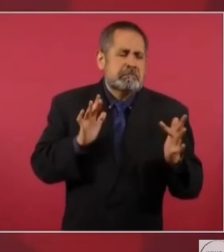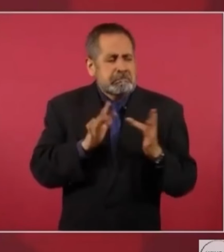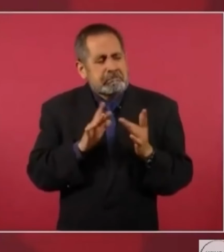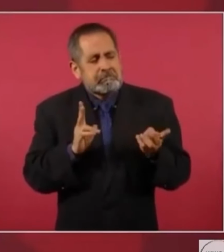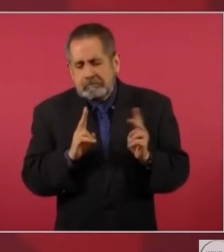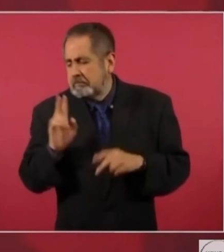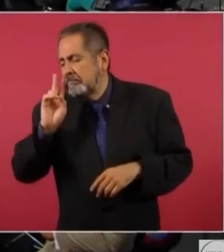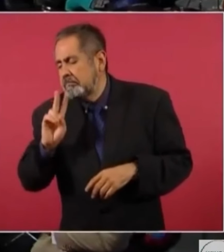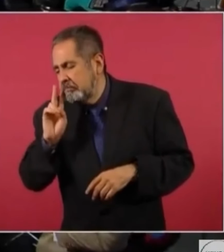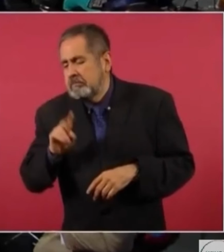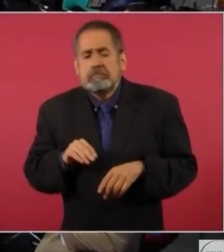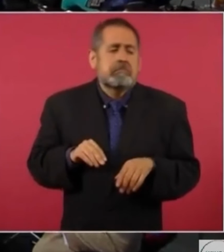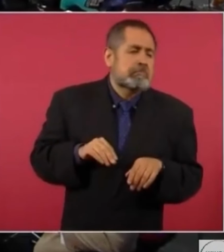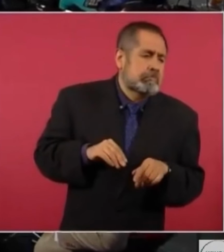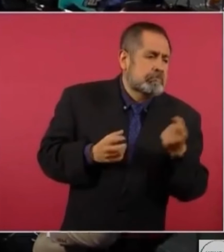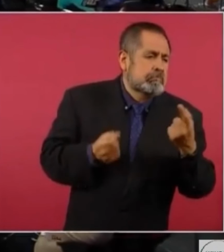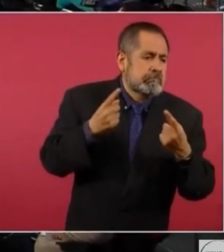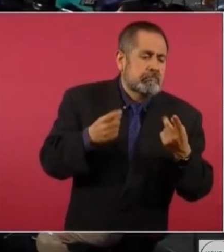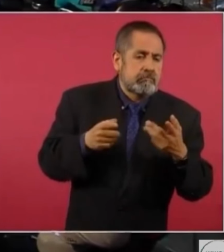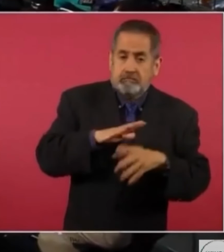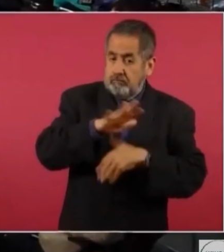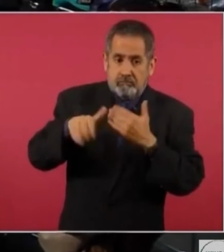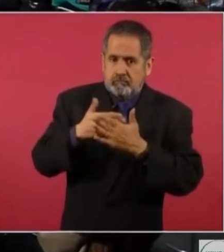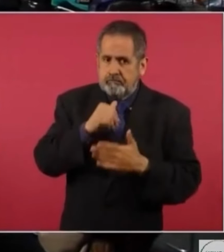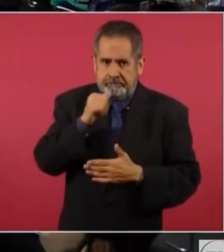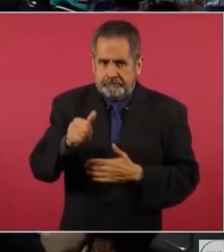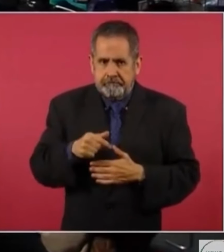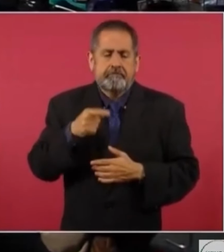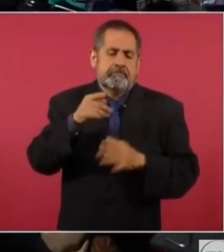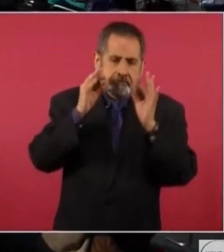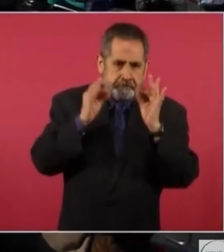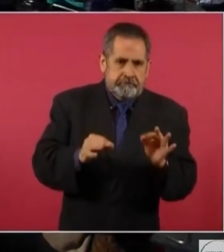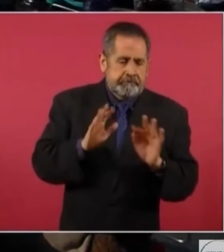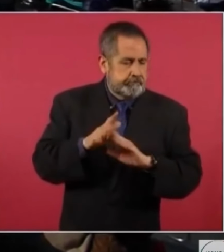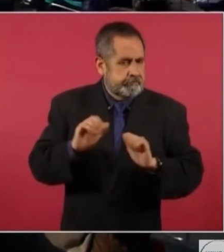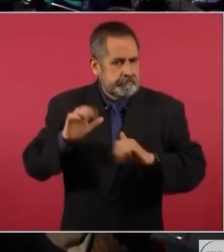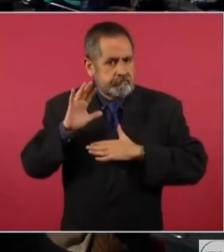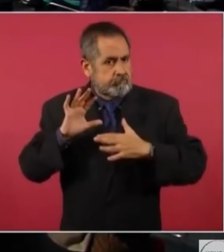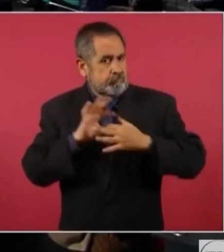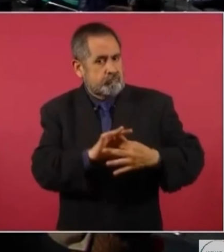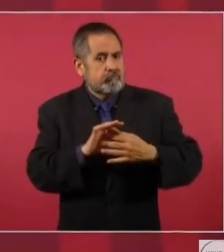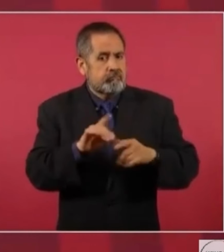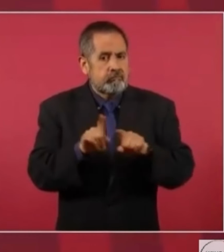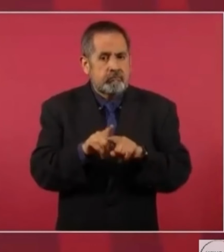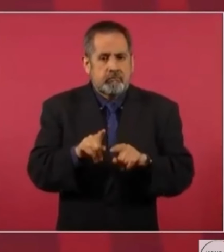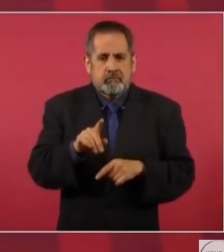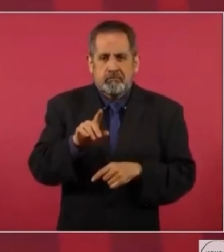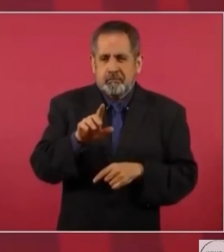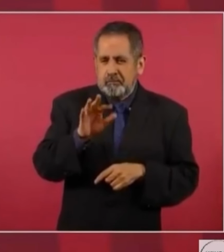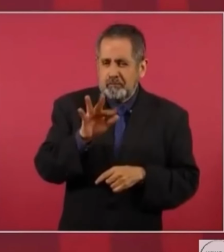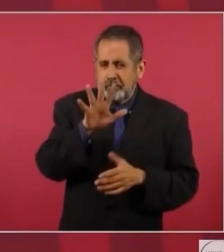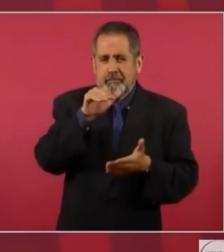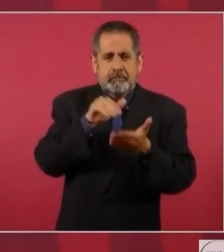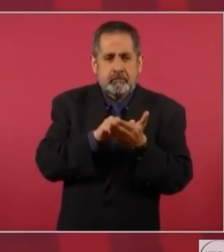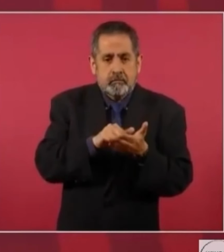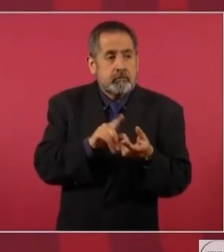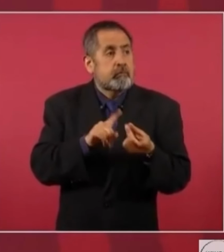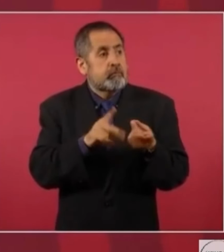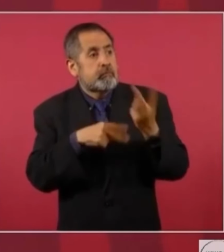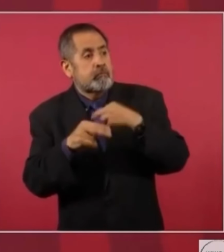hacía el rastreo de algunas armas, pero no de todas. Entonces, aquí tenemos de 45,000 armas de dónde